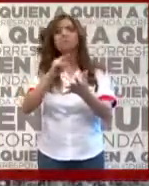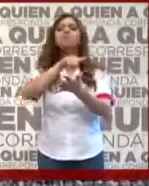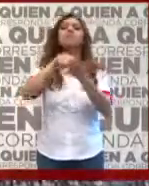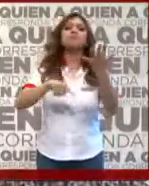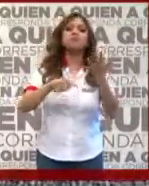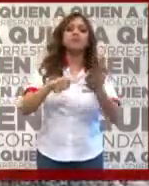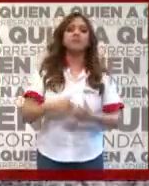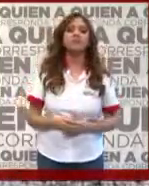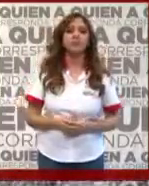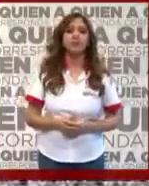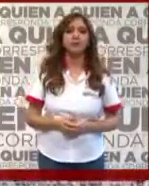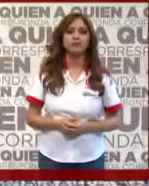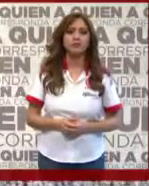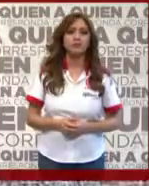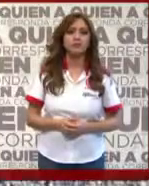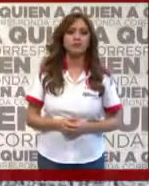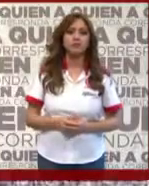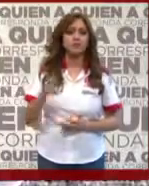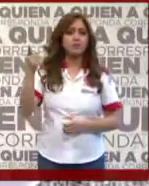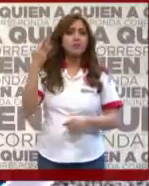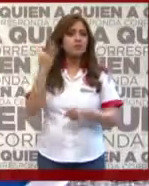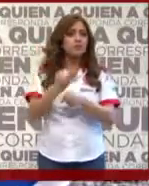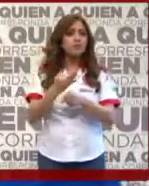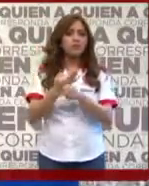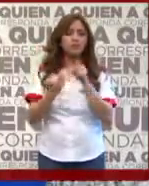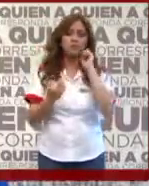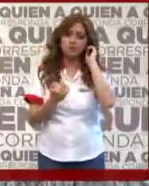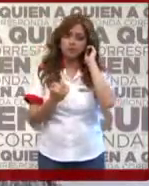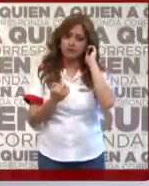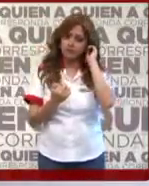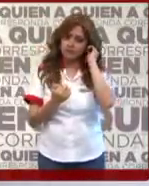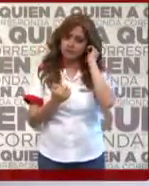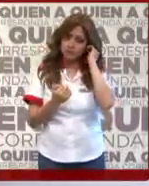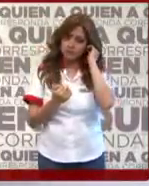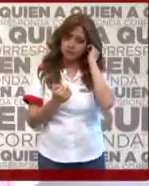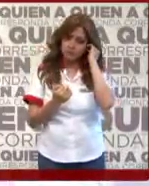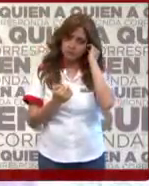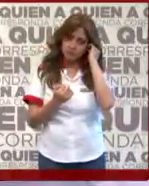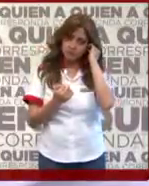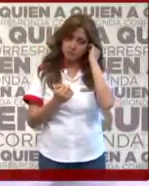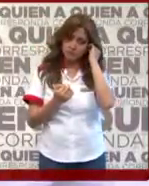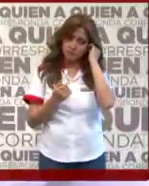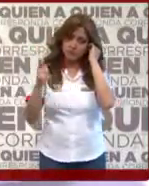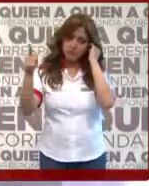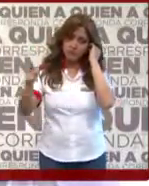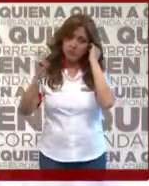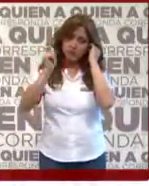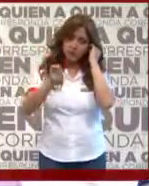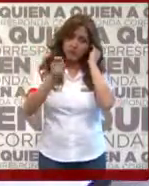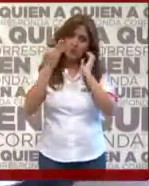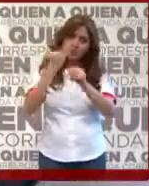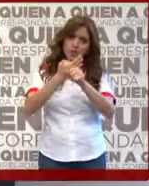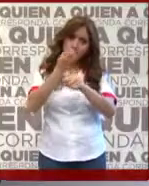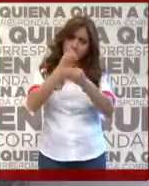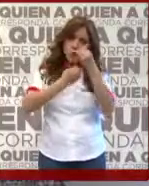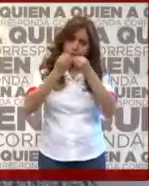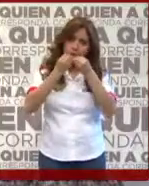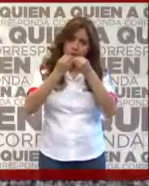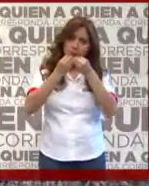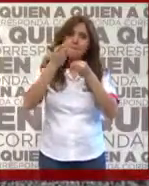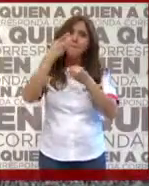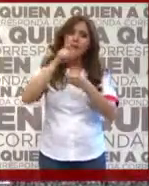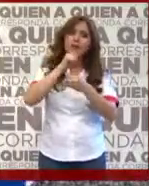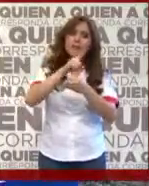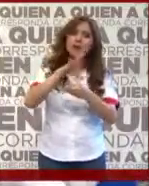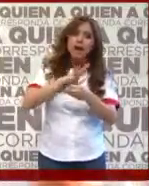que le ponen a los platos, ¿no? Casi, yo la voy a matar, pero bueno. Casi. Ensalada es adorno para la comida. ¿Eh? Y fíjate que